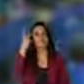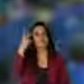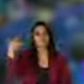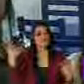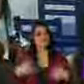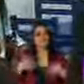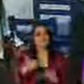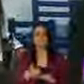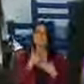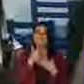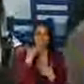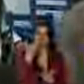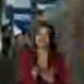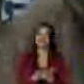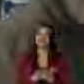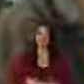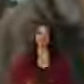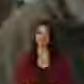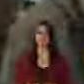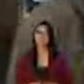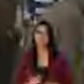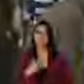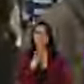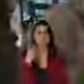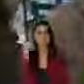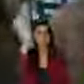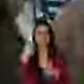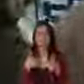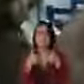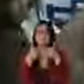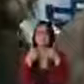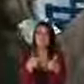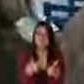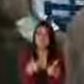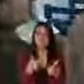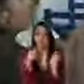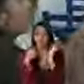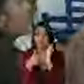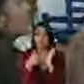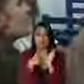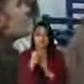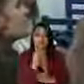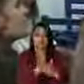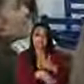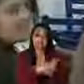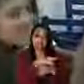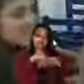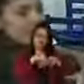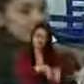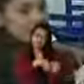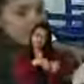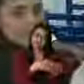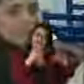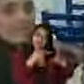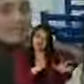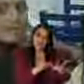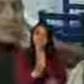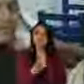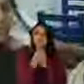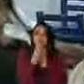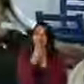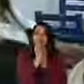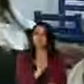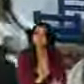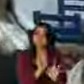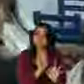ayuda. A mí me parece muy buena porque a la vez que los educan aquí, reciben el alimento, o